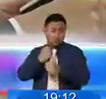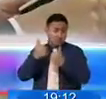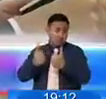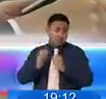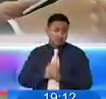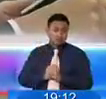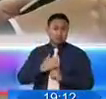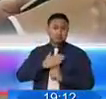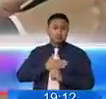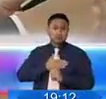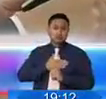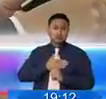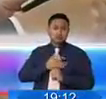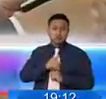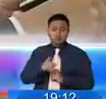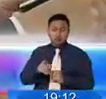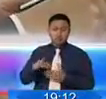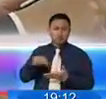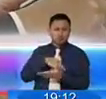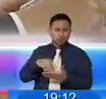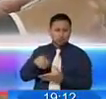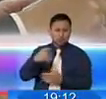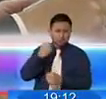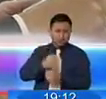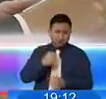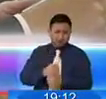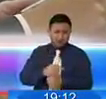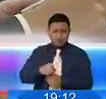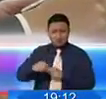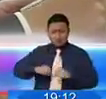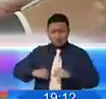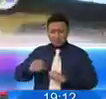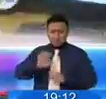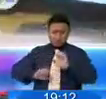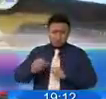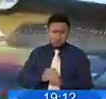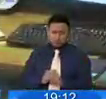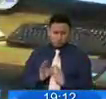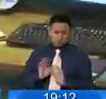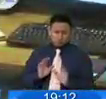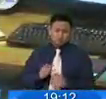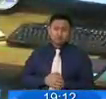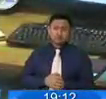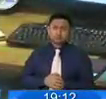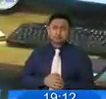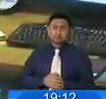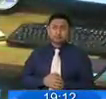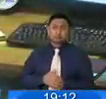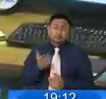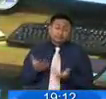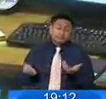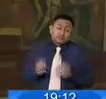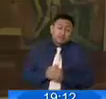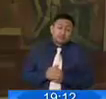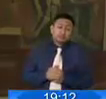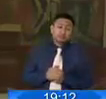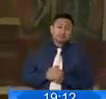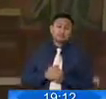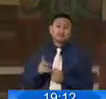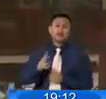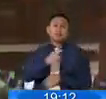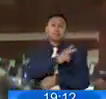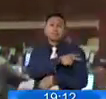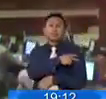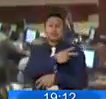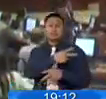no estamos poniendo en cuestión el hecho de que se nos evalúe. Anticipándose a una posible resolución en su contra y de los vocales